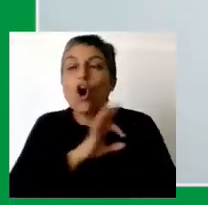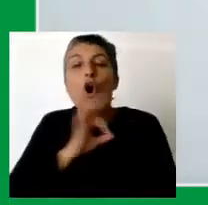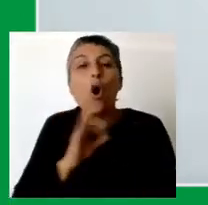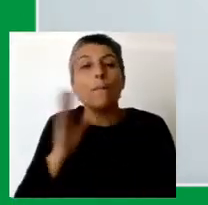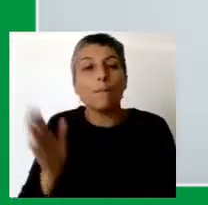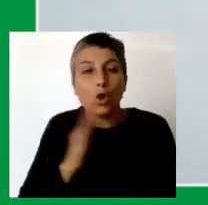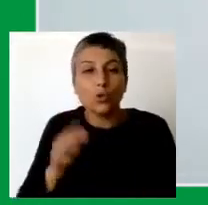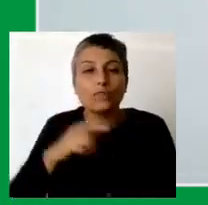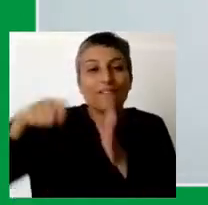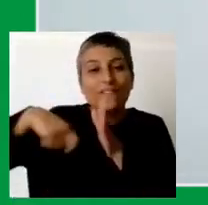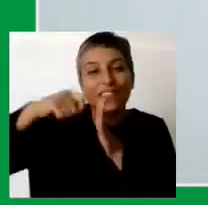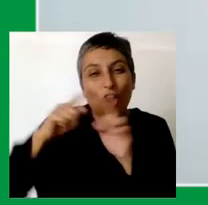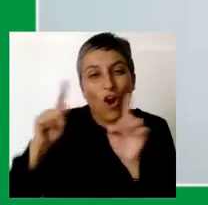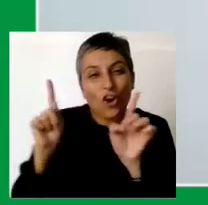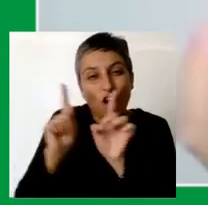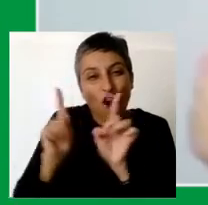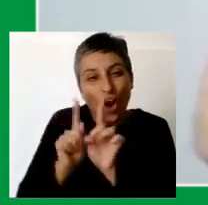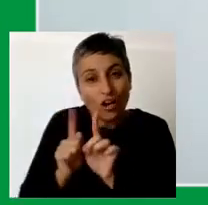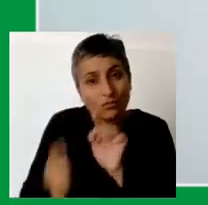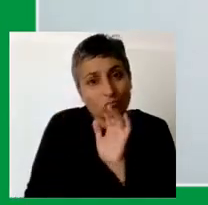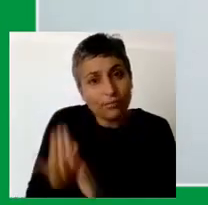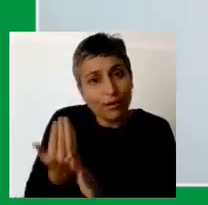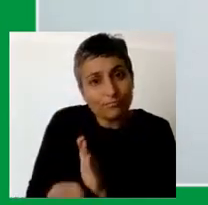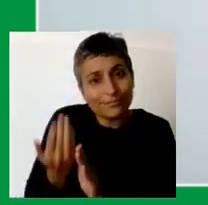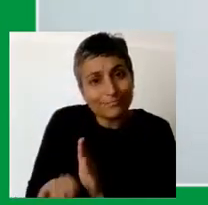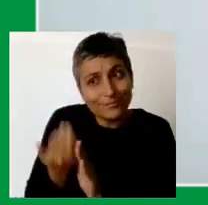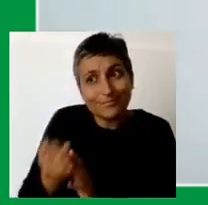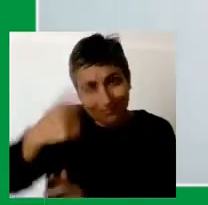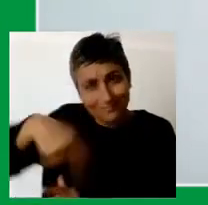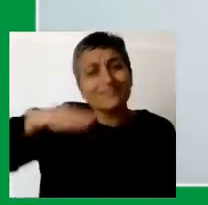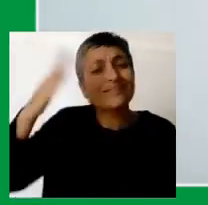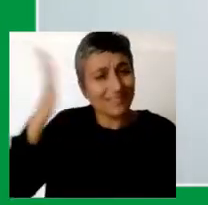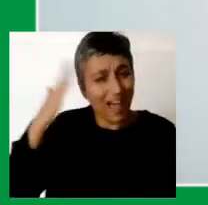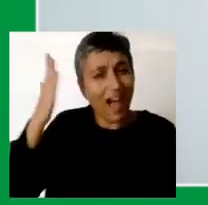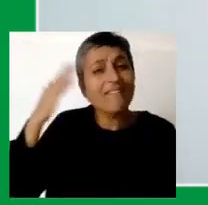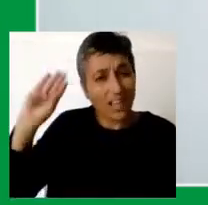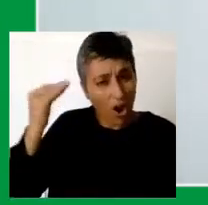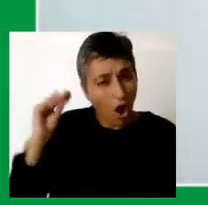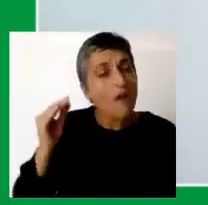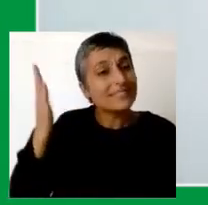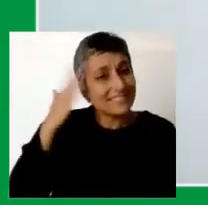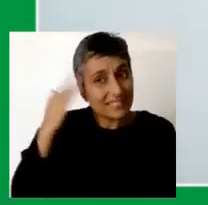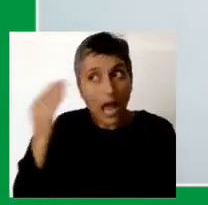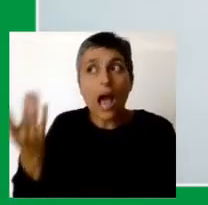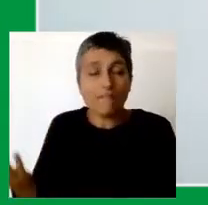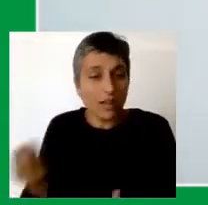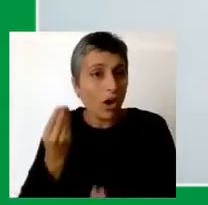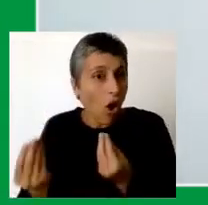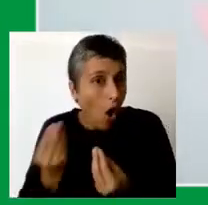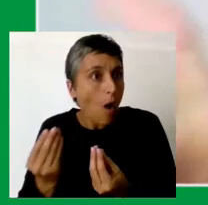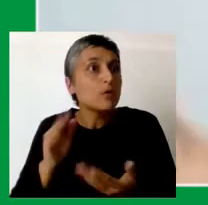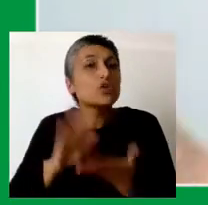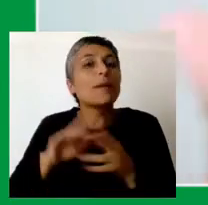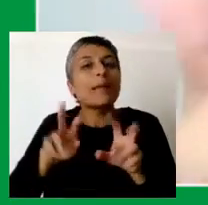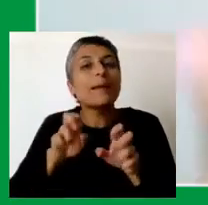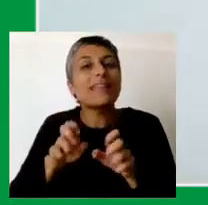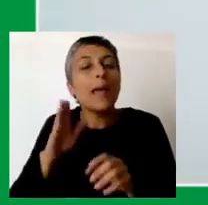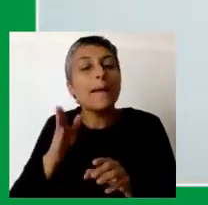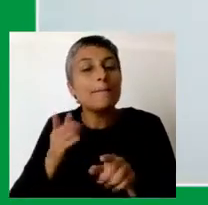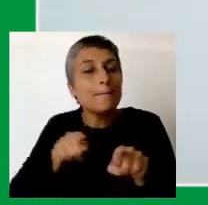estos pequeños videos, tenían bastante competencias y habilidades en cuanto a la